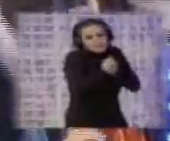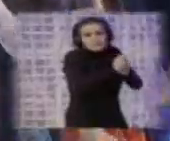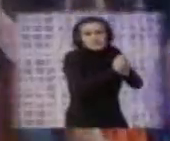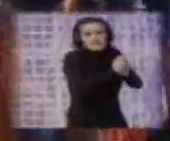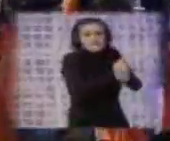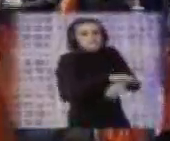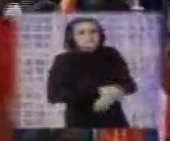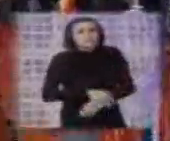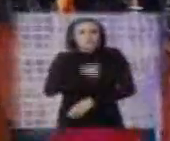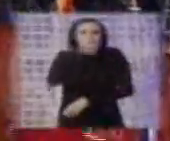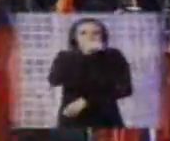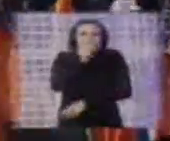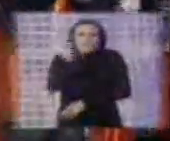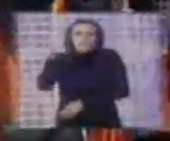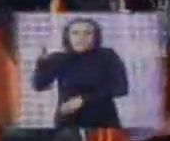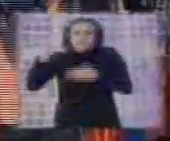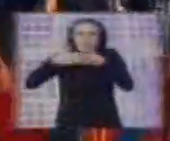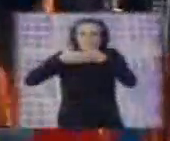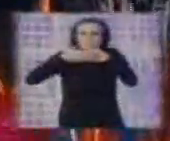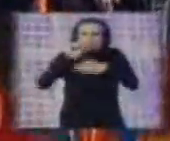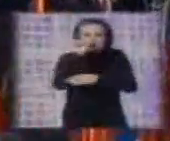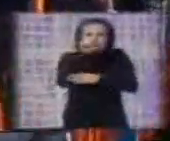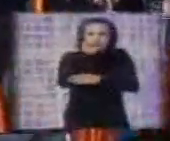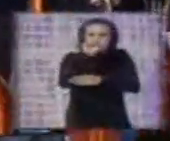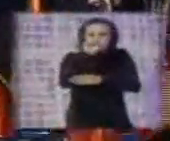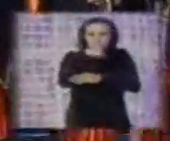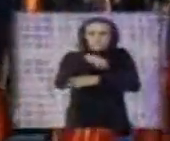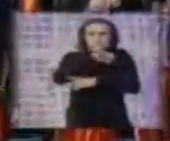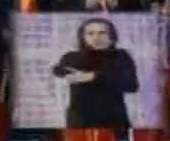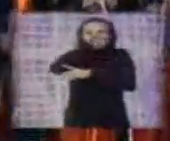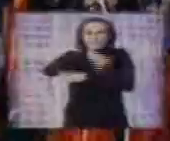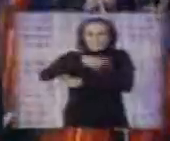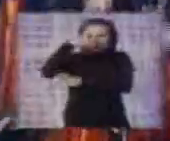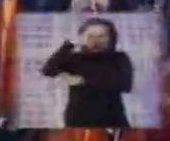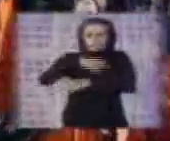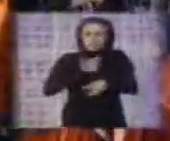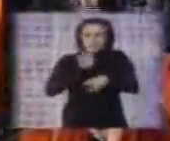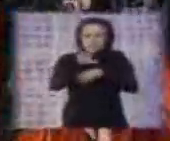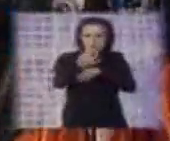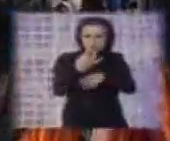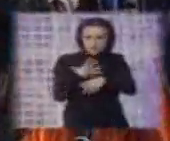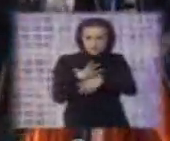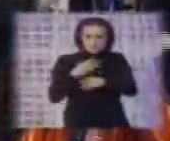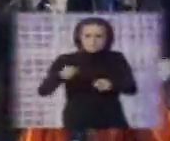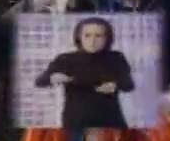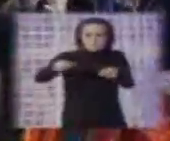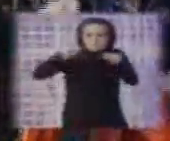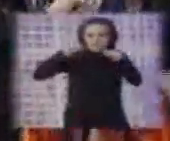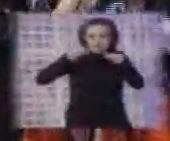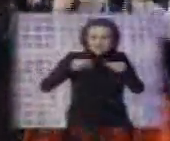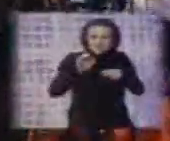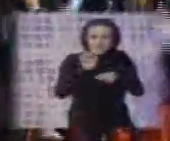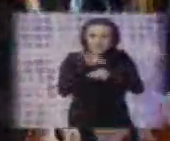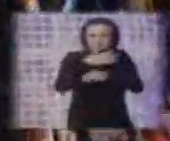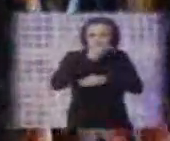Un día llaman a la puerta, el cartero a mí me entrega una